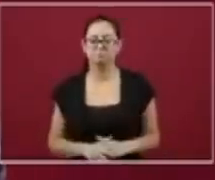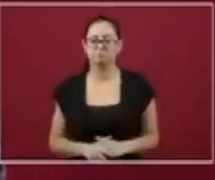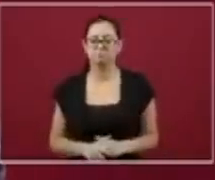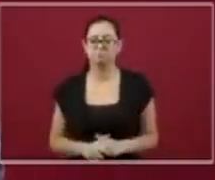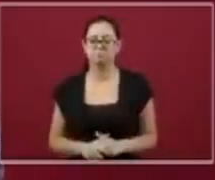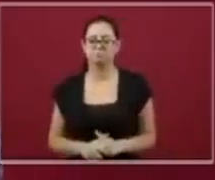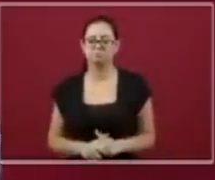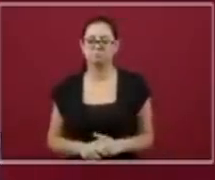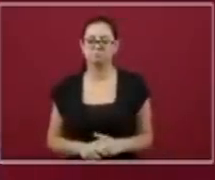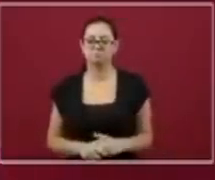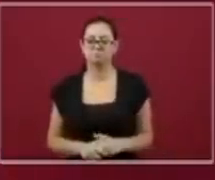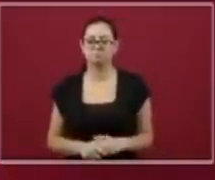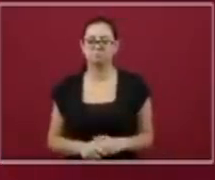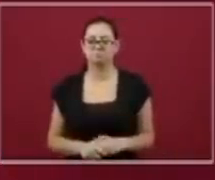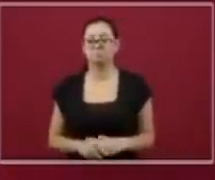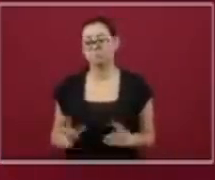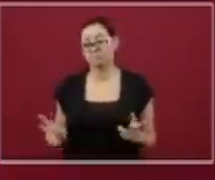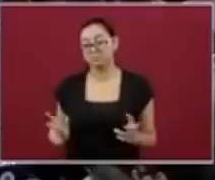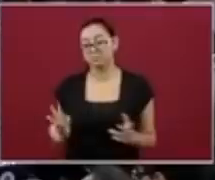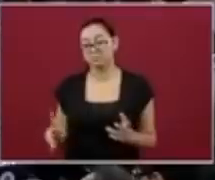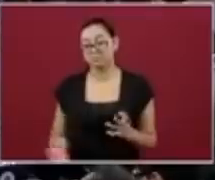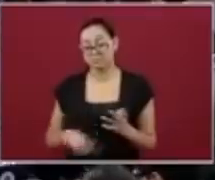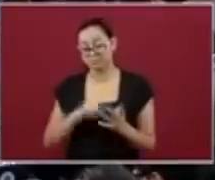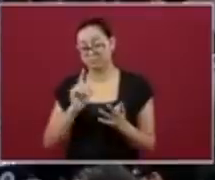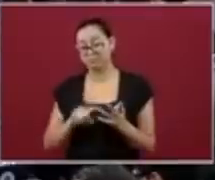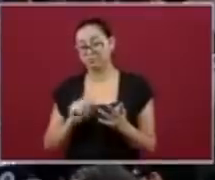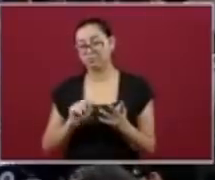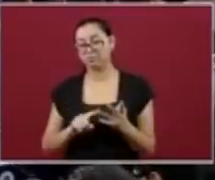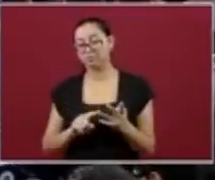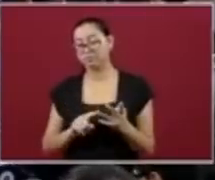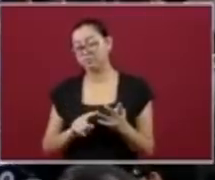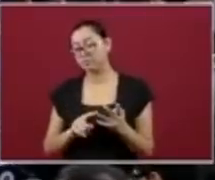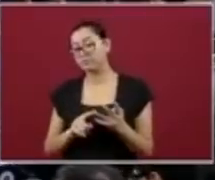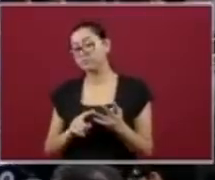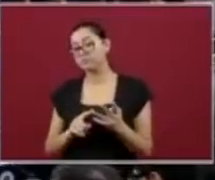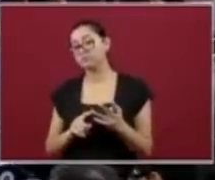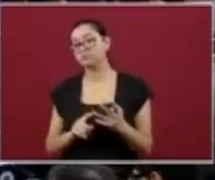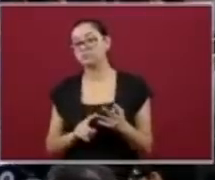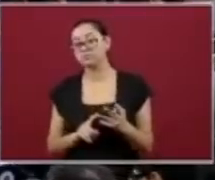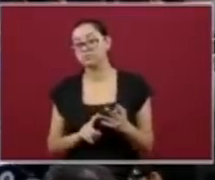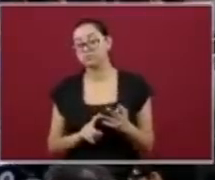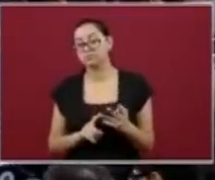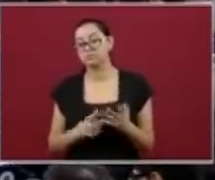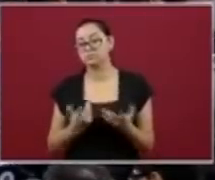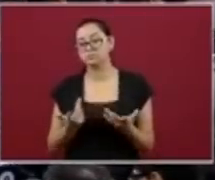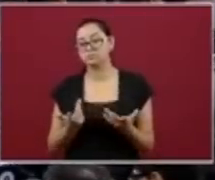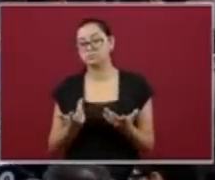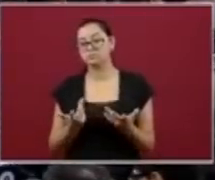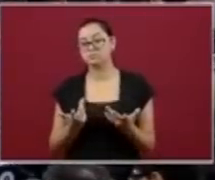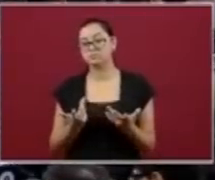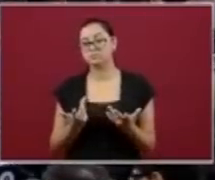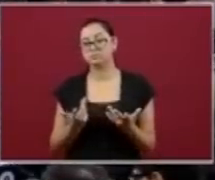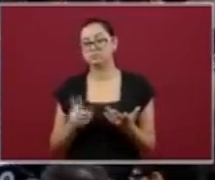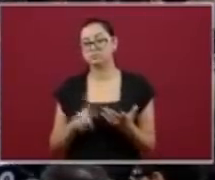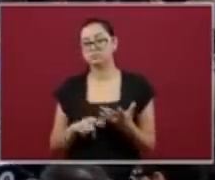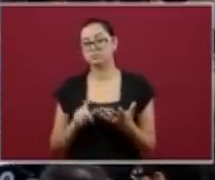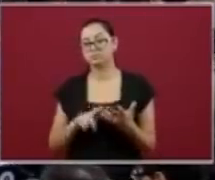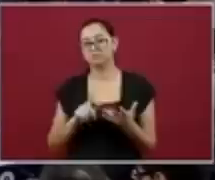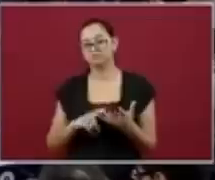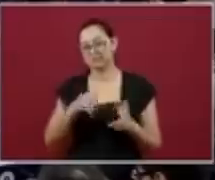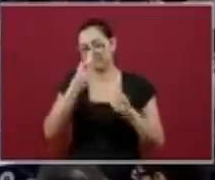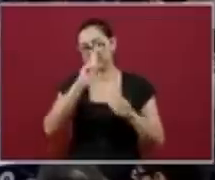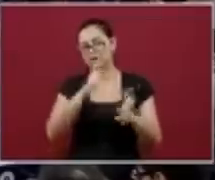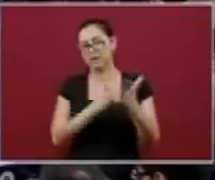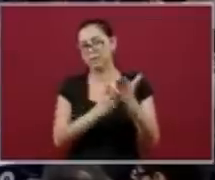Perfecto. Lo segundo es… Sobre… Esta resolución para la